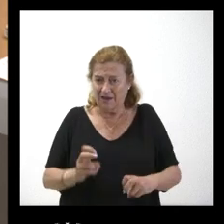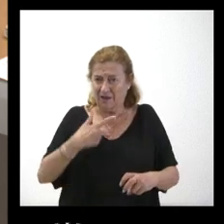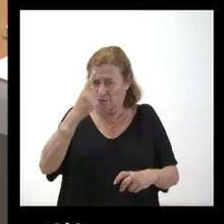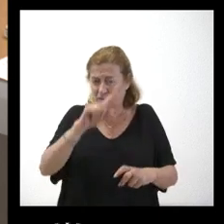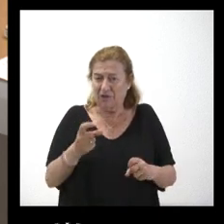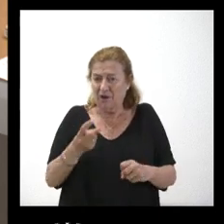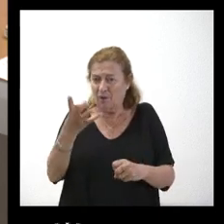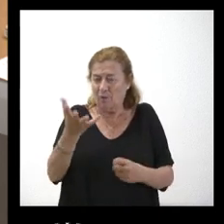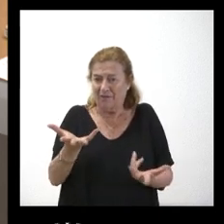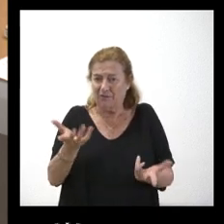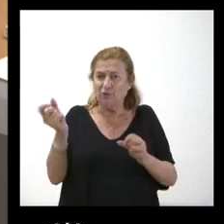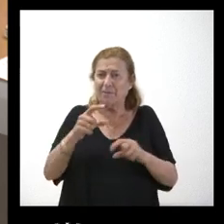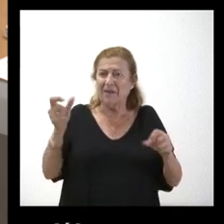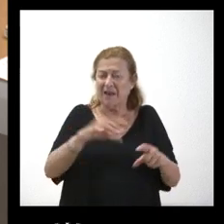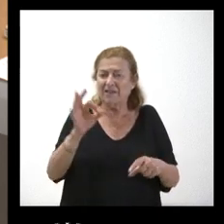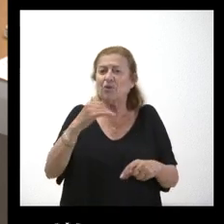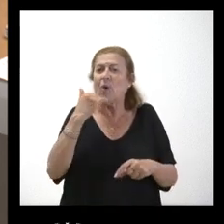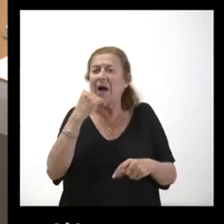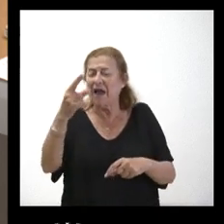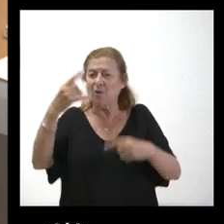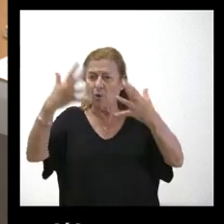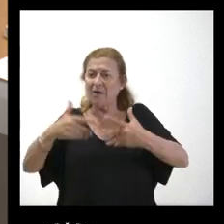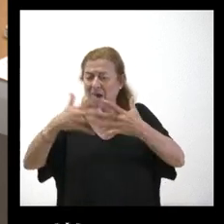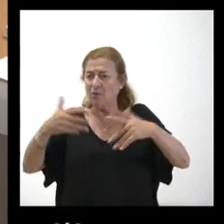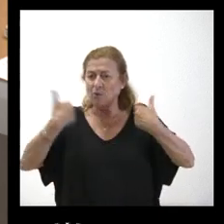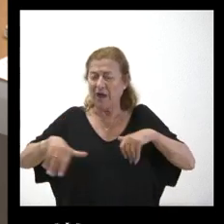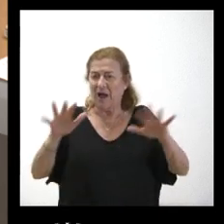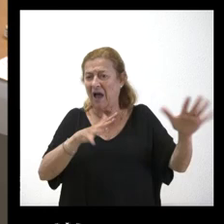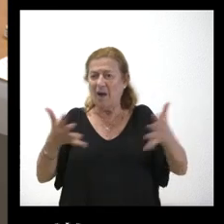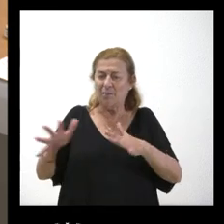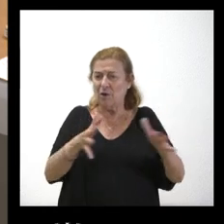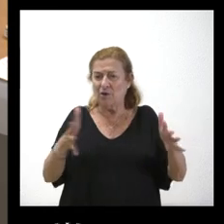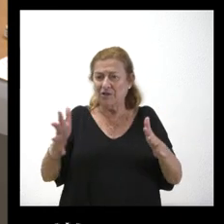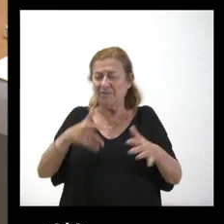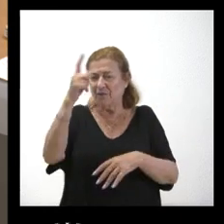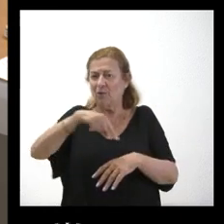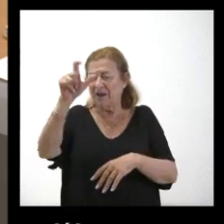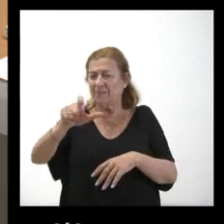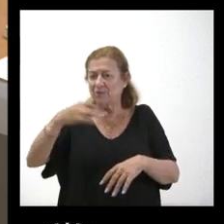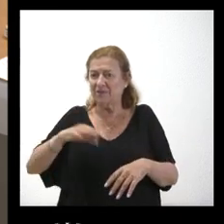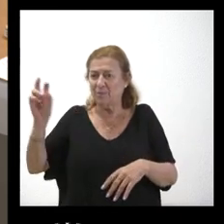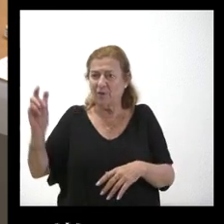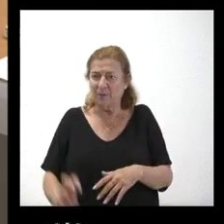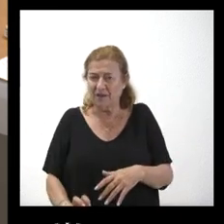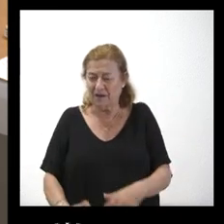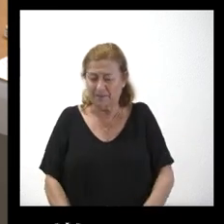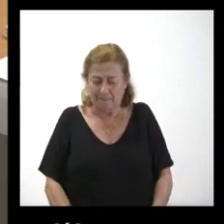de de inmigrantes no sé si tienen ustedes algún cálculo ya aproximado de de las personas que pueden